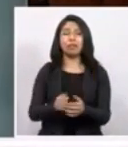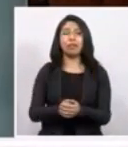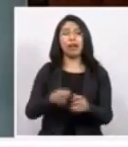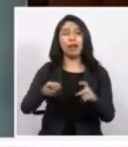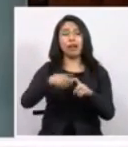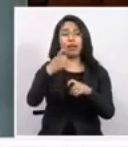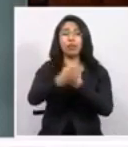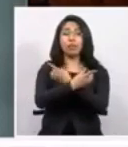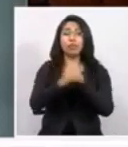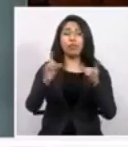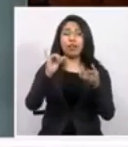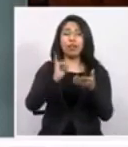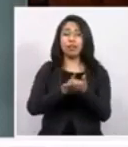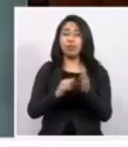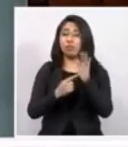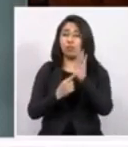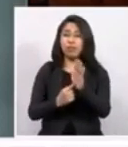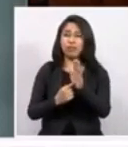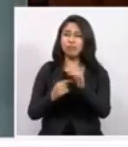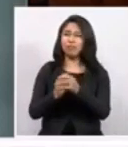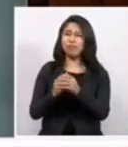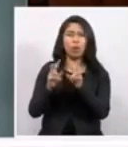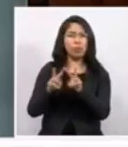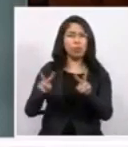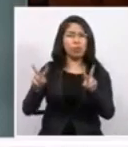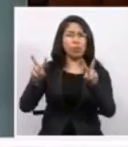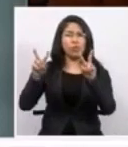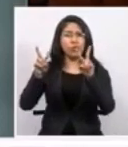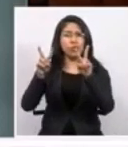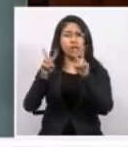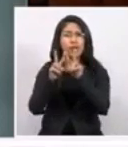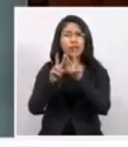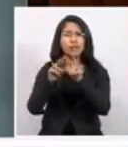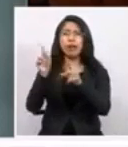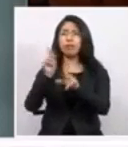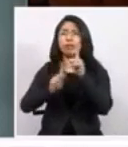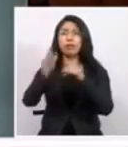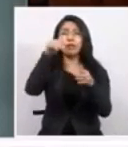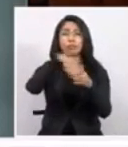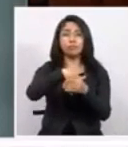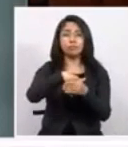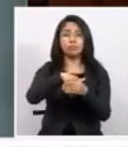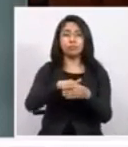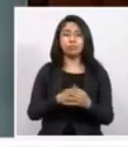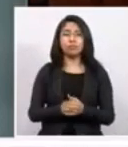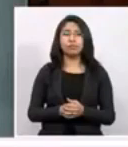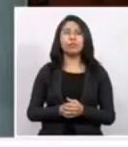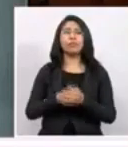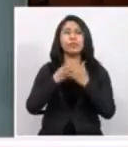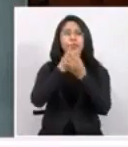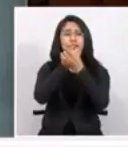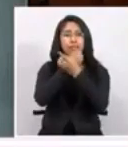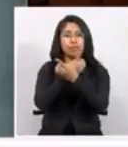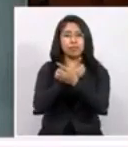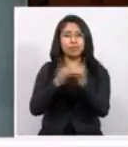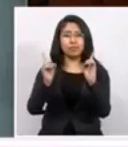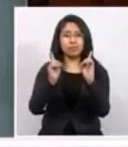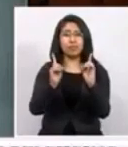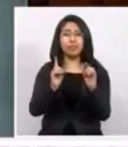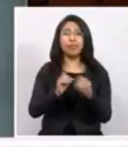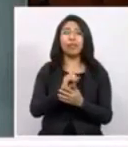que traduce esa voluntad y fuerza creativa a través del voto. Pero democracia es